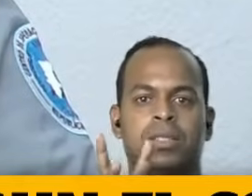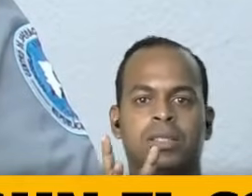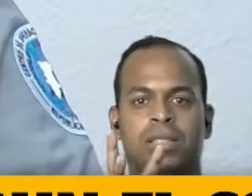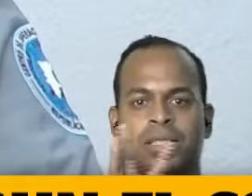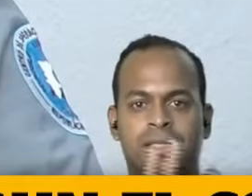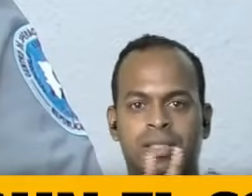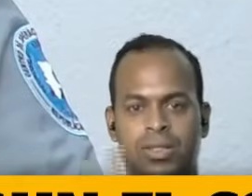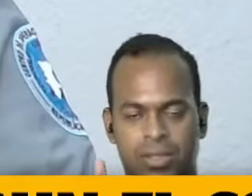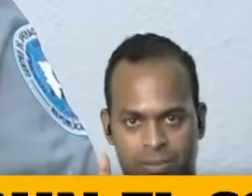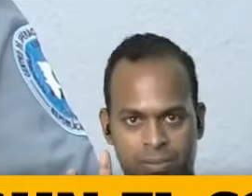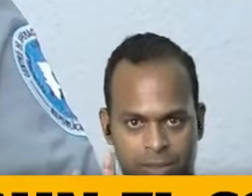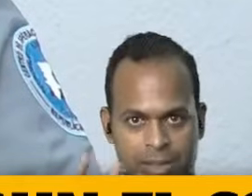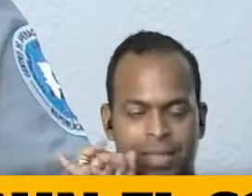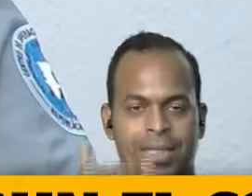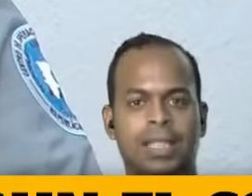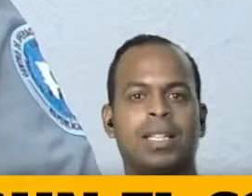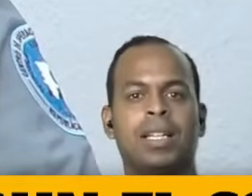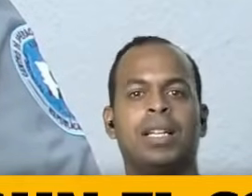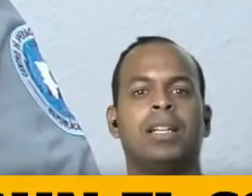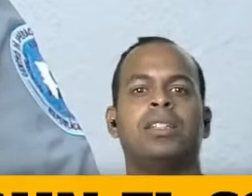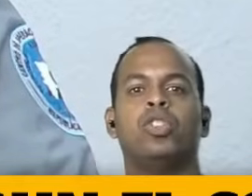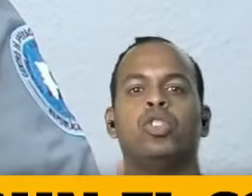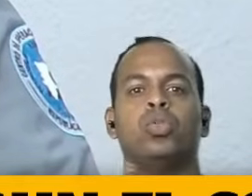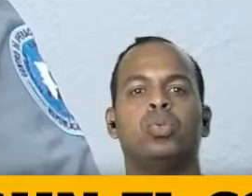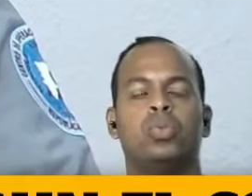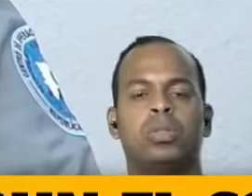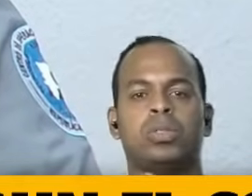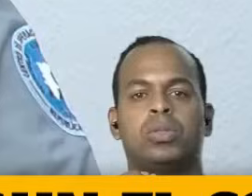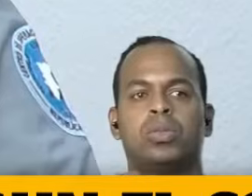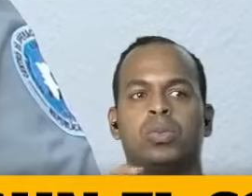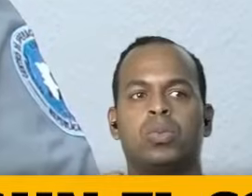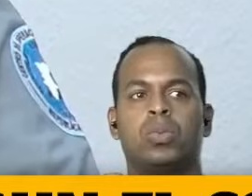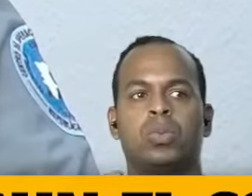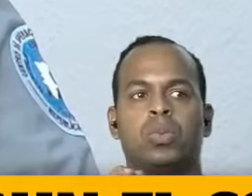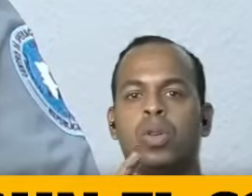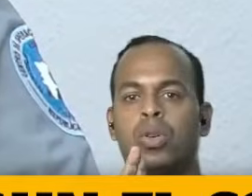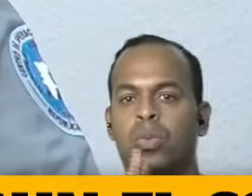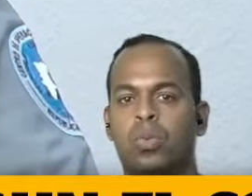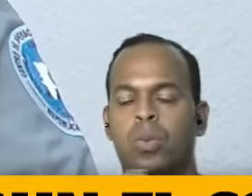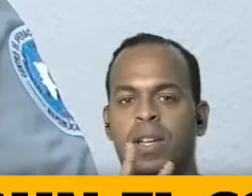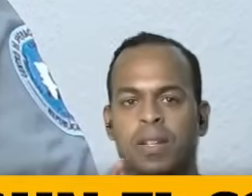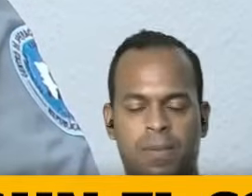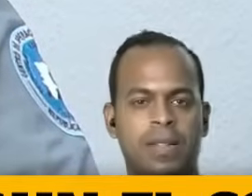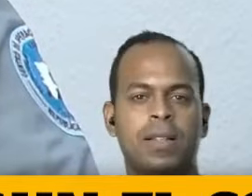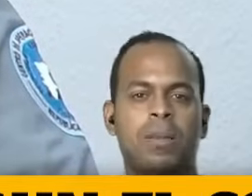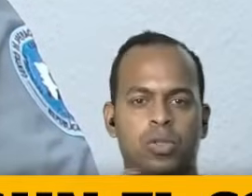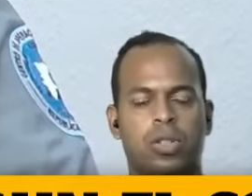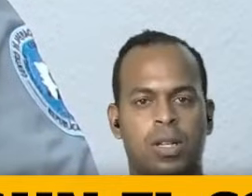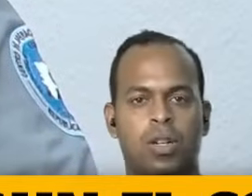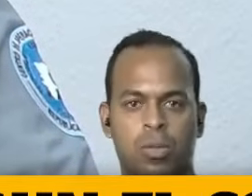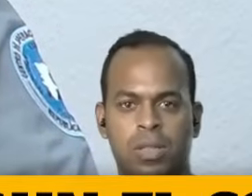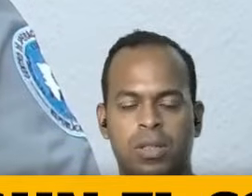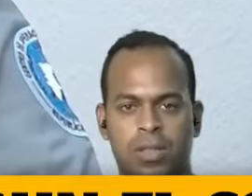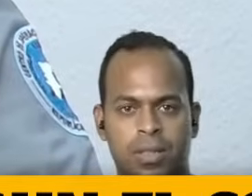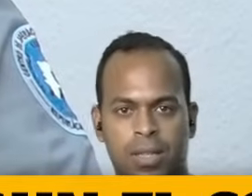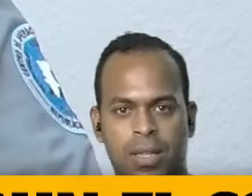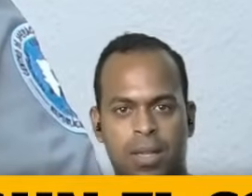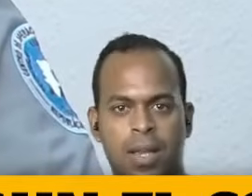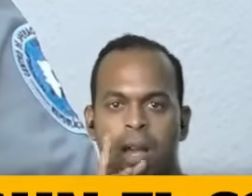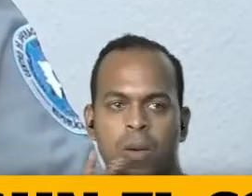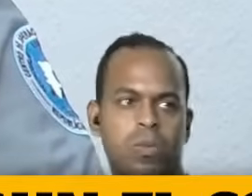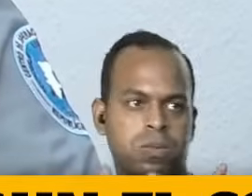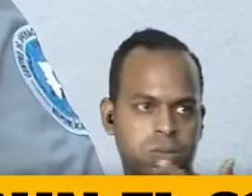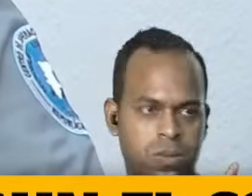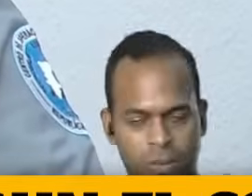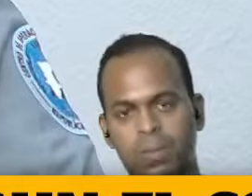829-929-0658. Ese es del ingeniero Luis Cuevas, que es el vocero del Comité de Presas y Embalse. Llámenos para que le dé la información de cómo están las presas. ¿No le da